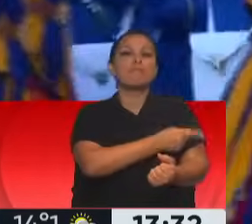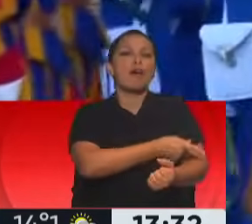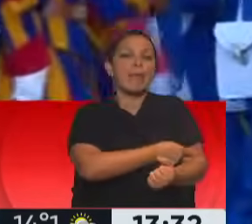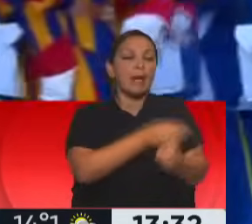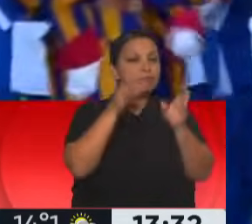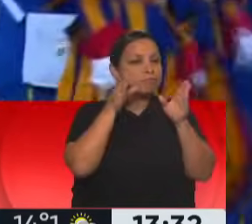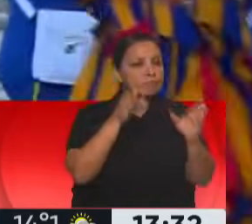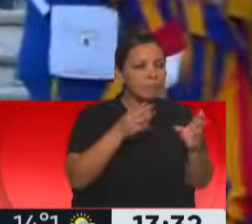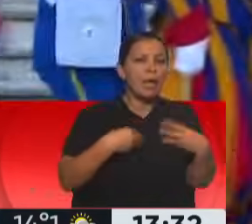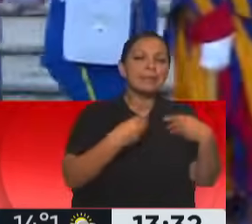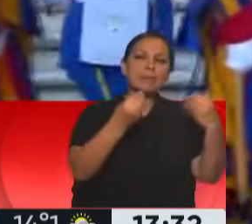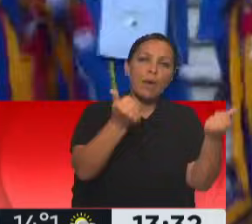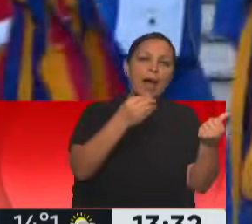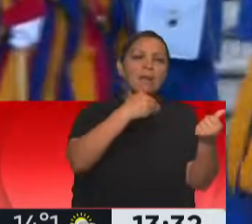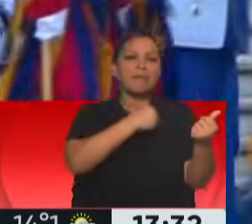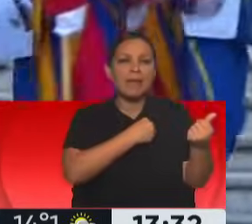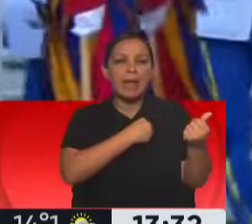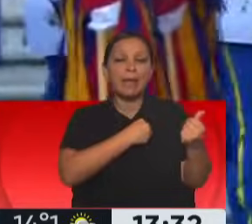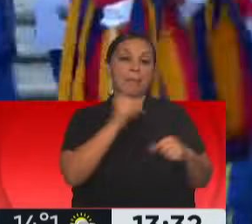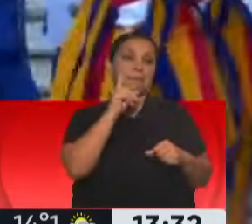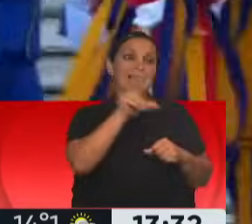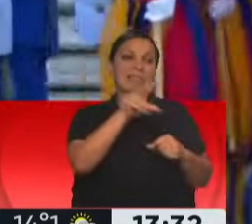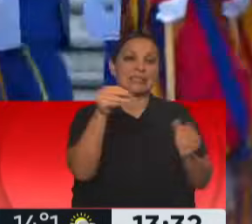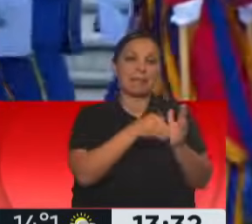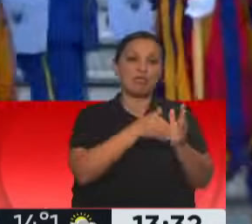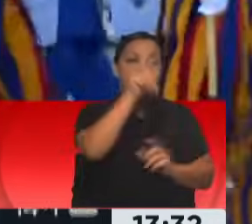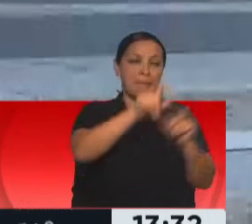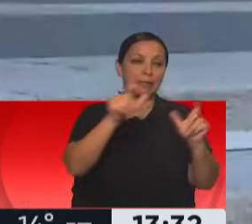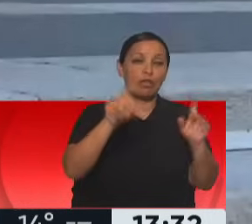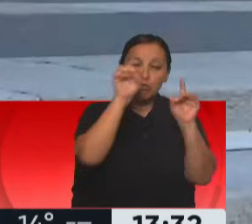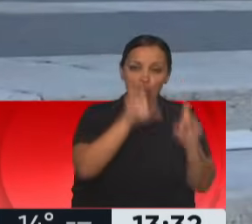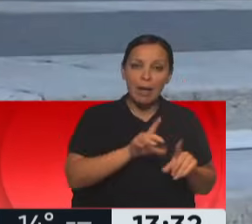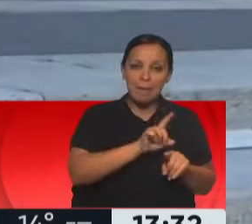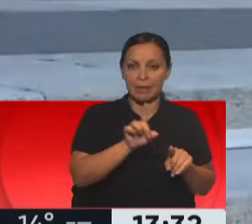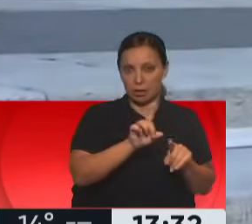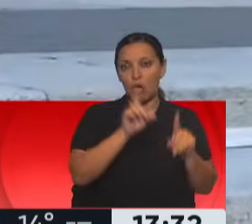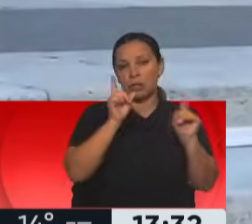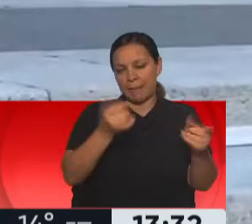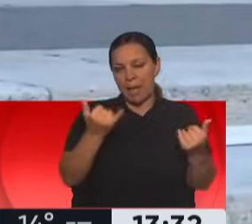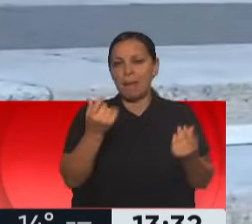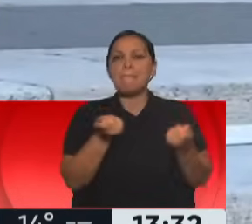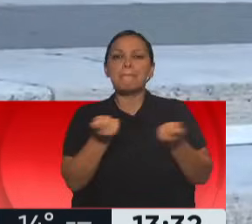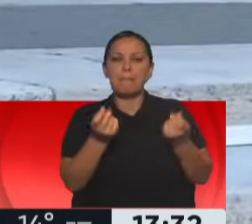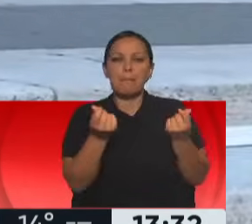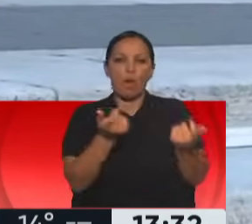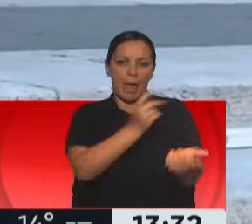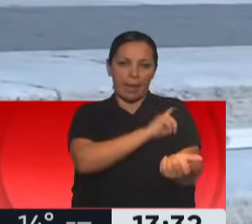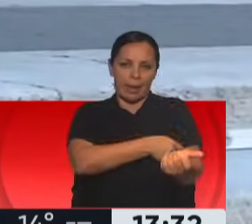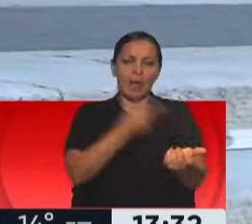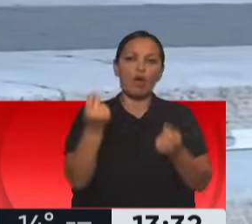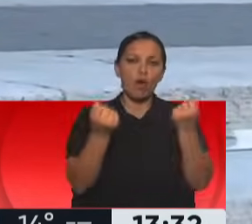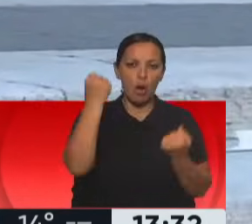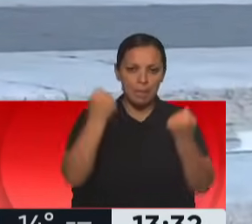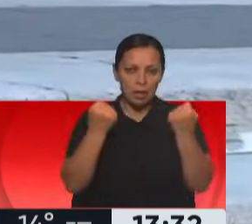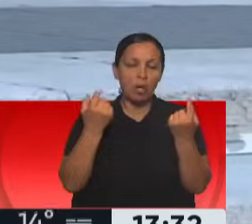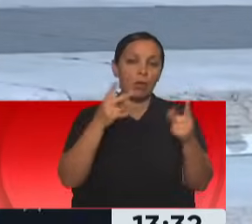sobre la espiritualidad y la fe de 1.300 millones de personas, con lo que eso significa, también un poder económico, poder político. Es